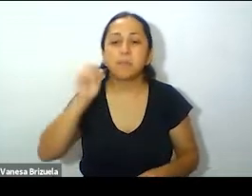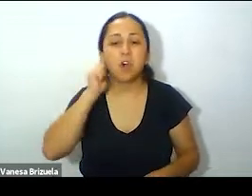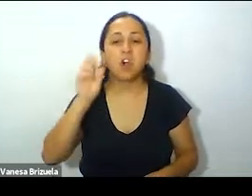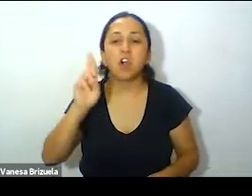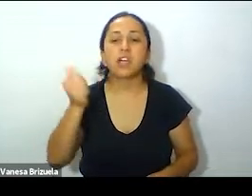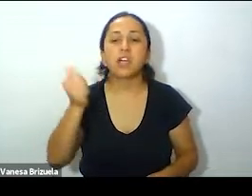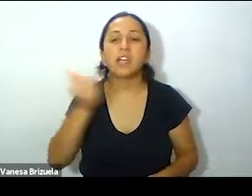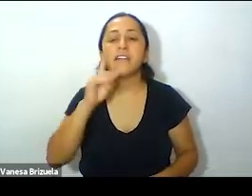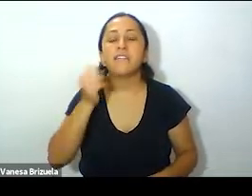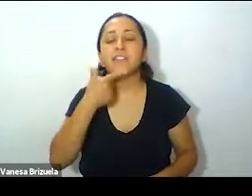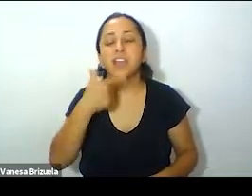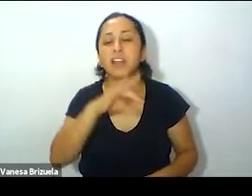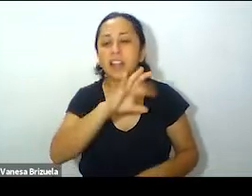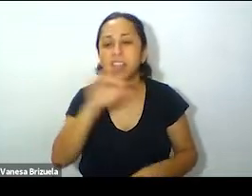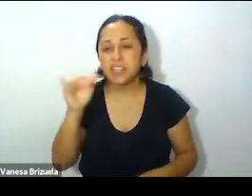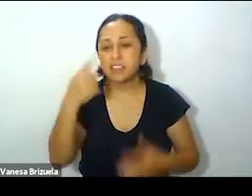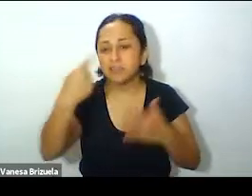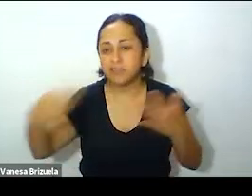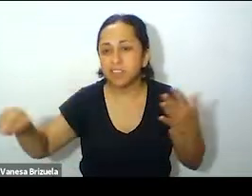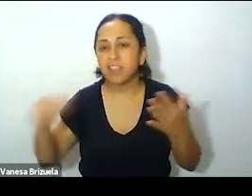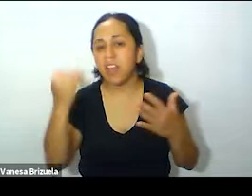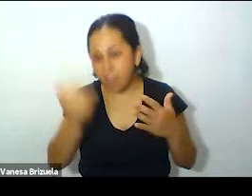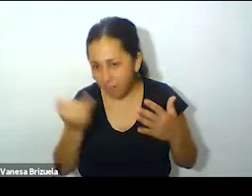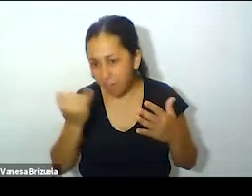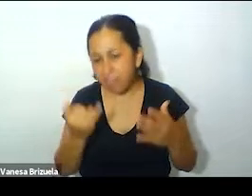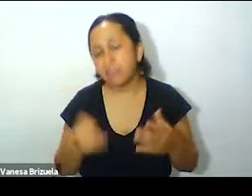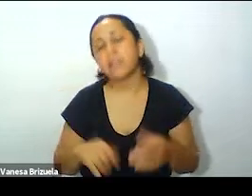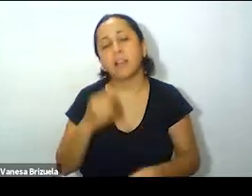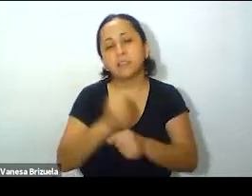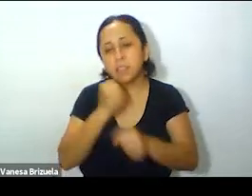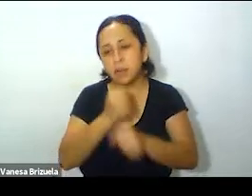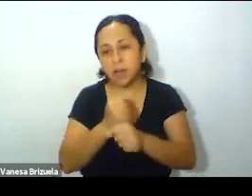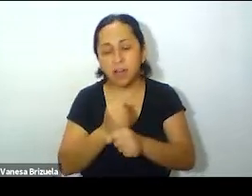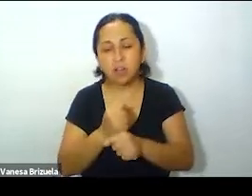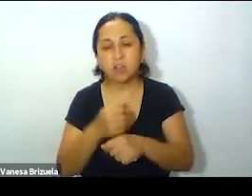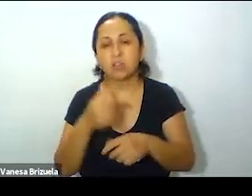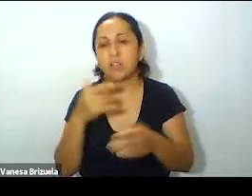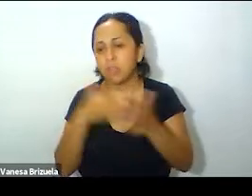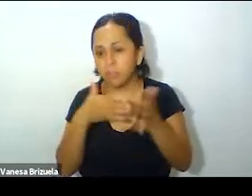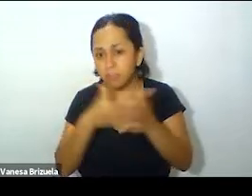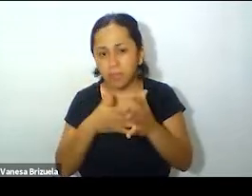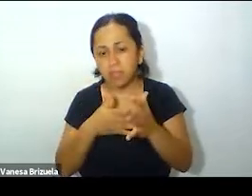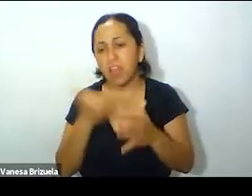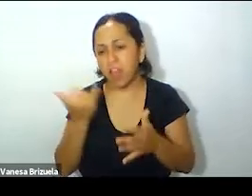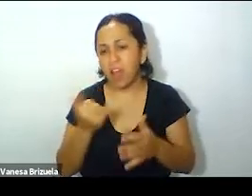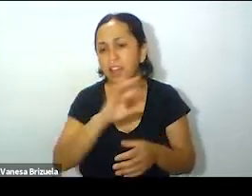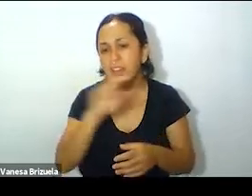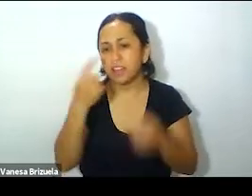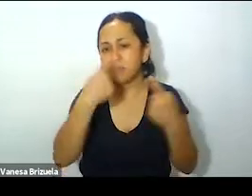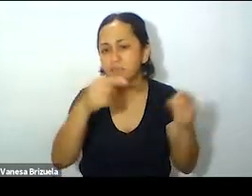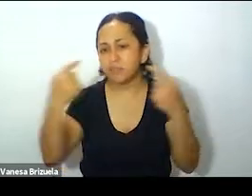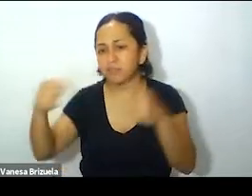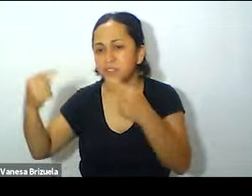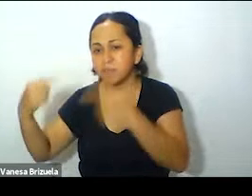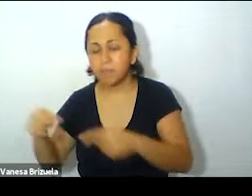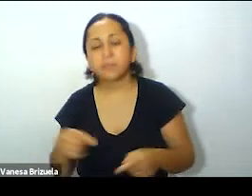estén involucradas, también van a tener diferentes tipos de letras, y hoy vamos a ver cómo distinguirlas